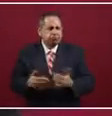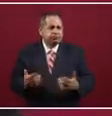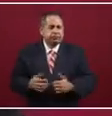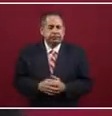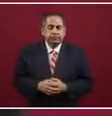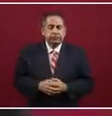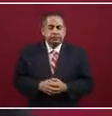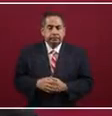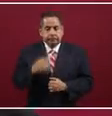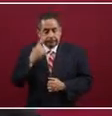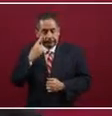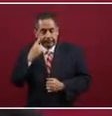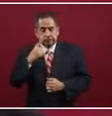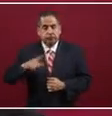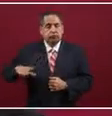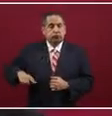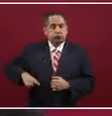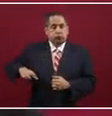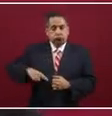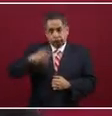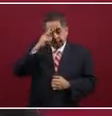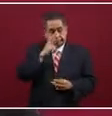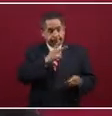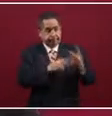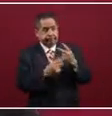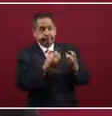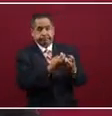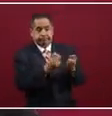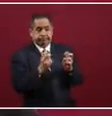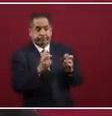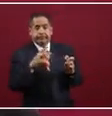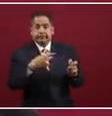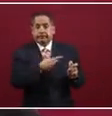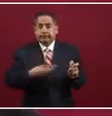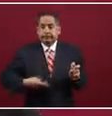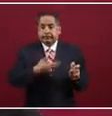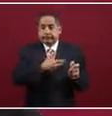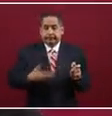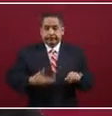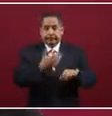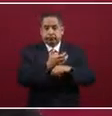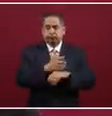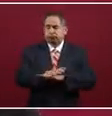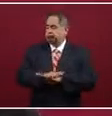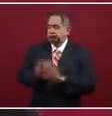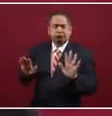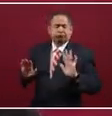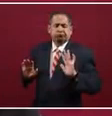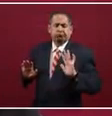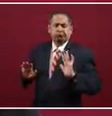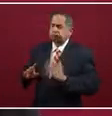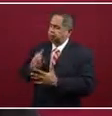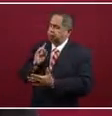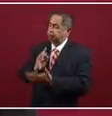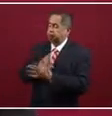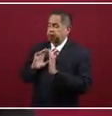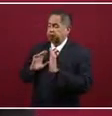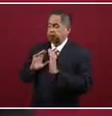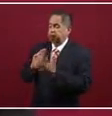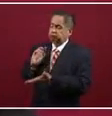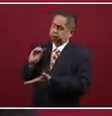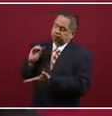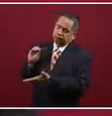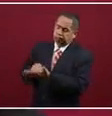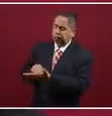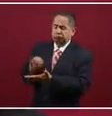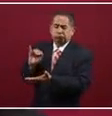El gobierno de los Estados Unidos llegó a la reunión donde estuvo el señor vicepresidente de los Estados Unidos diciendo que la única manera de que no hubiese